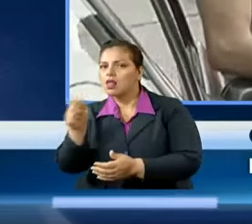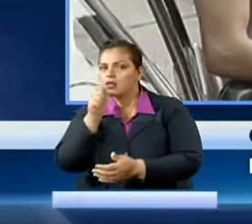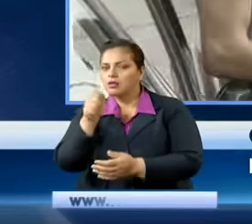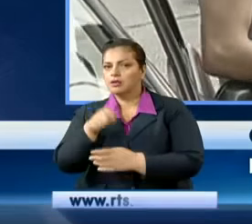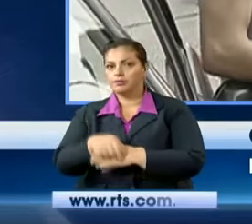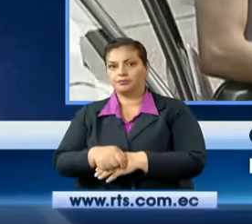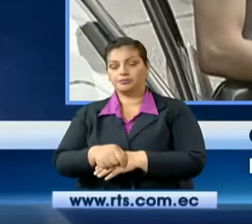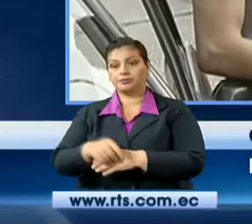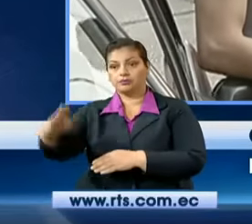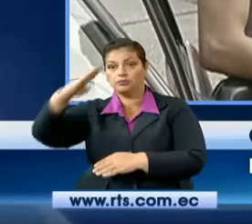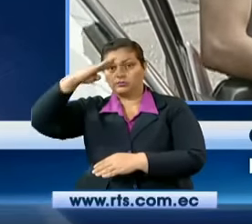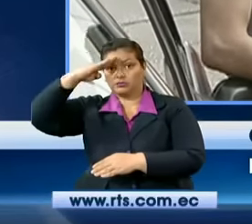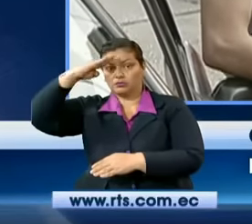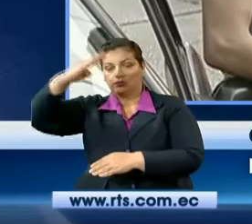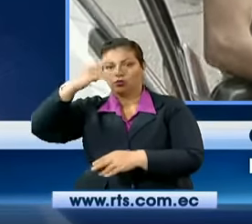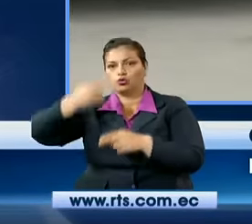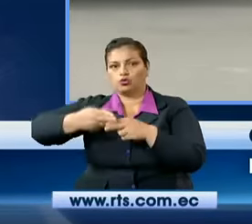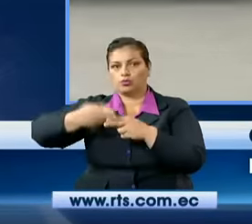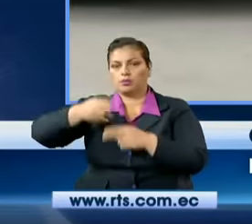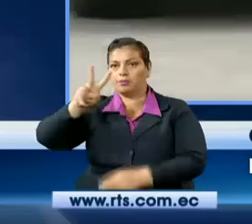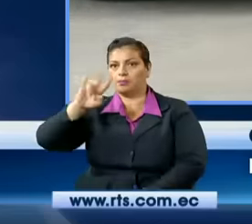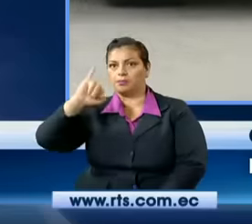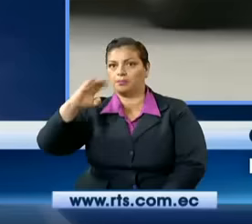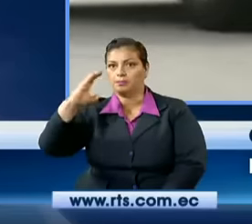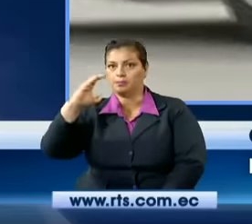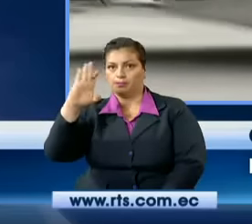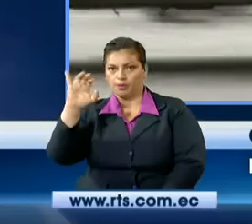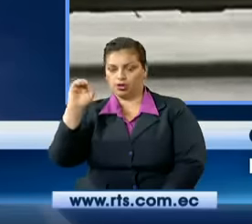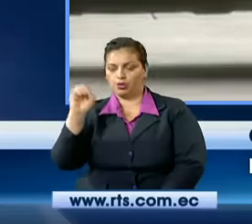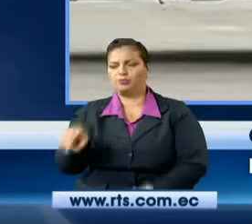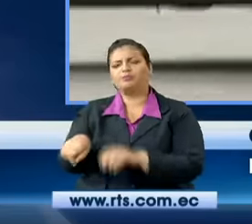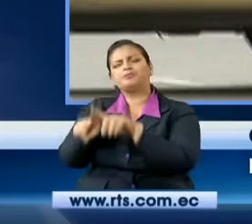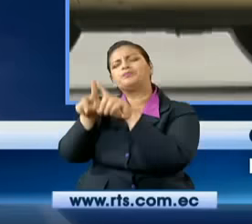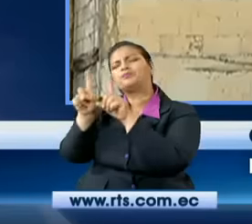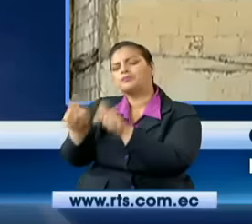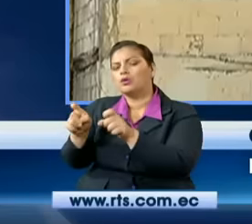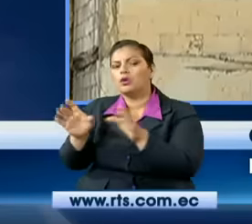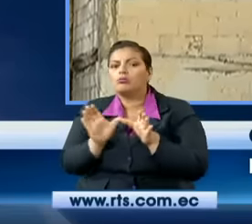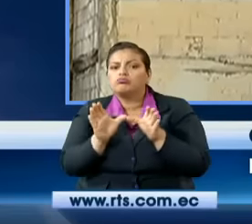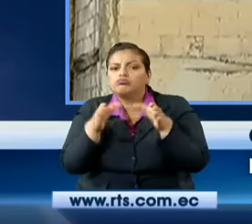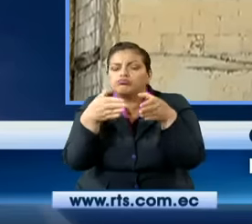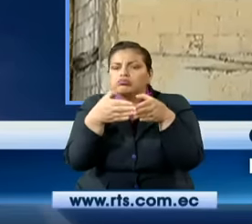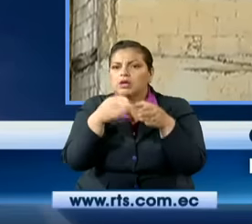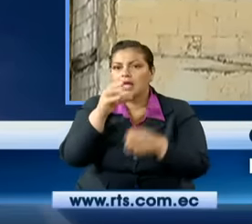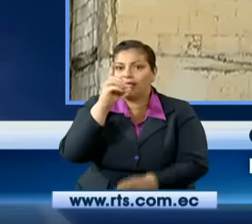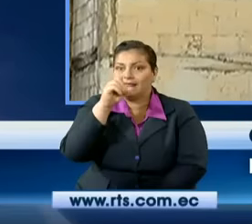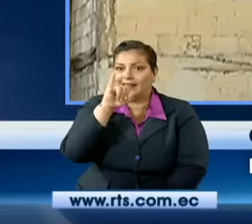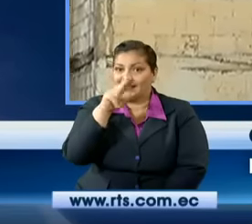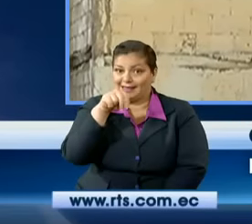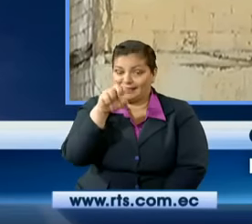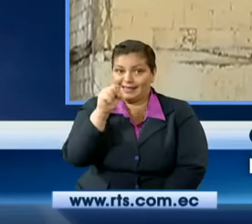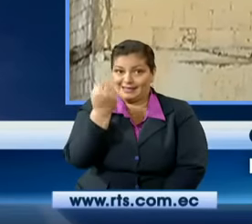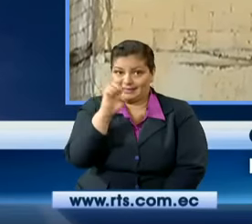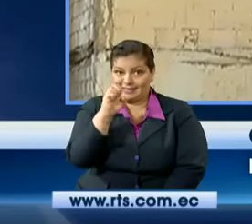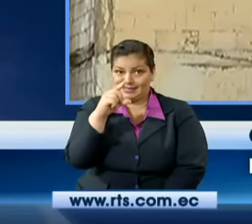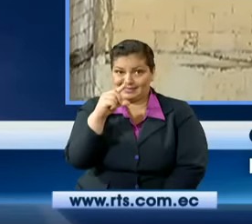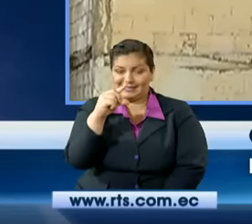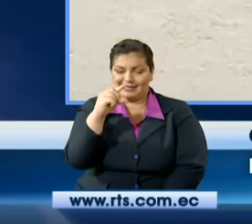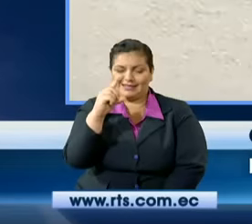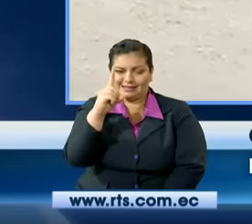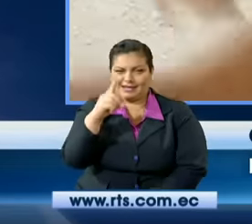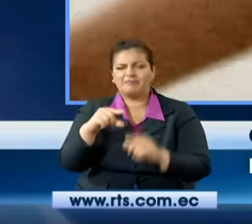Coronel, yo tengo 30 años ejerciendo la profesión. Y antes no escuchaba esto de estadísticas, y ahora se